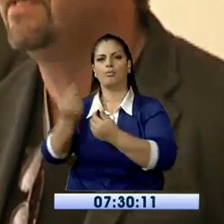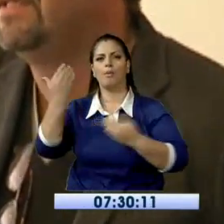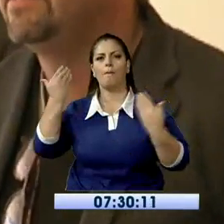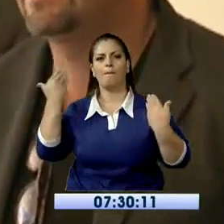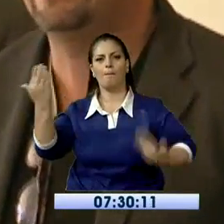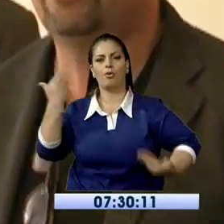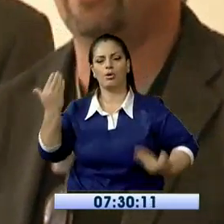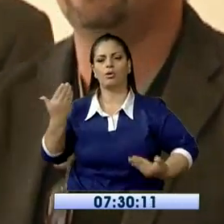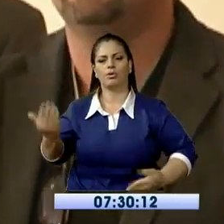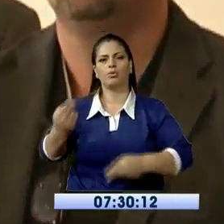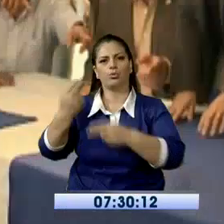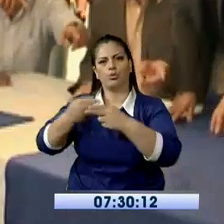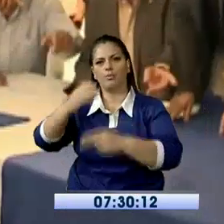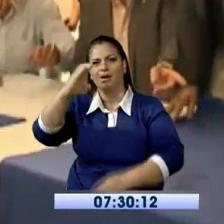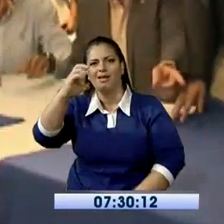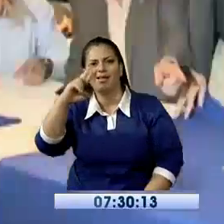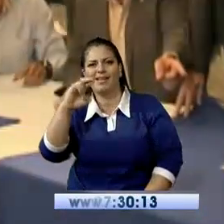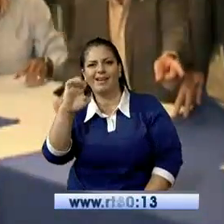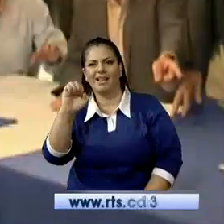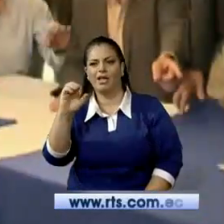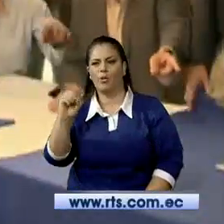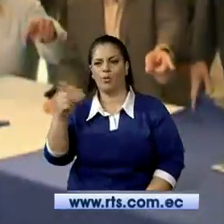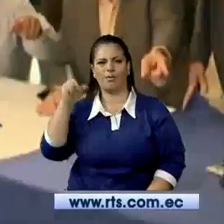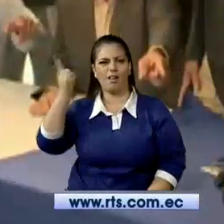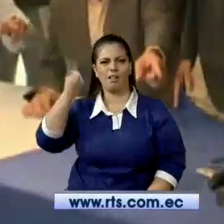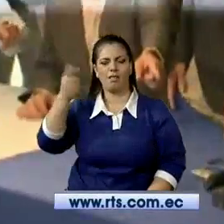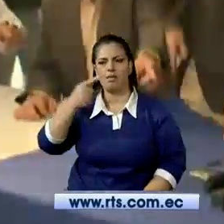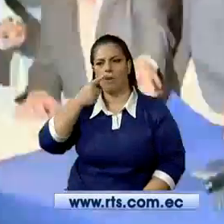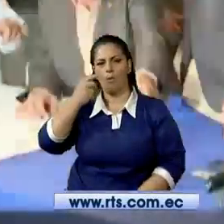Del partido Pachakutik. Se trata de la primera